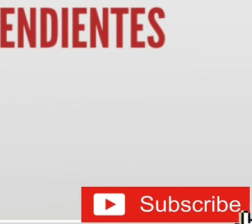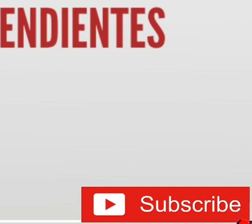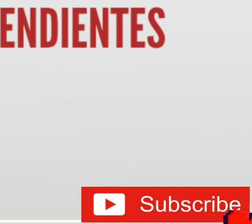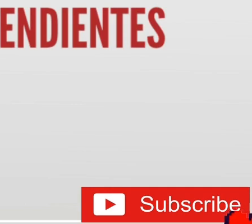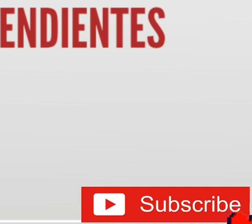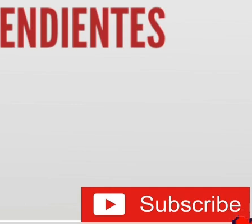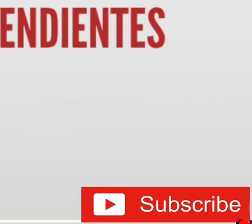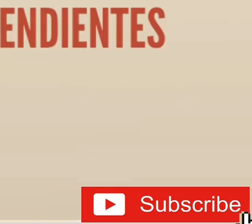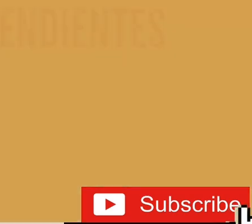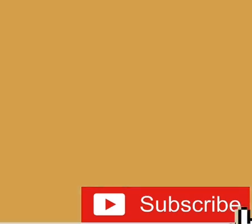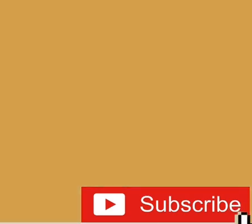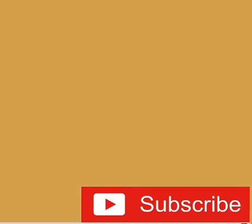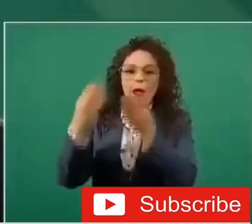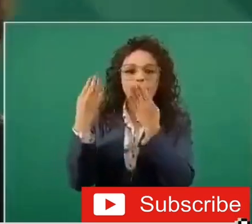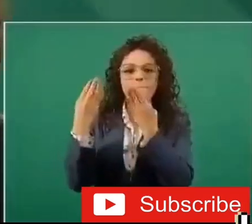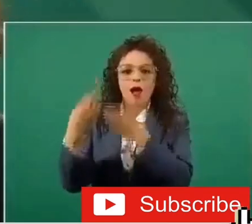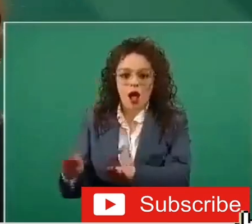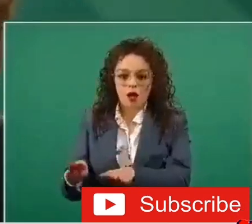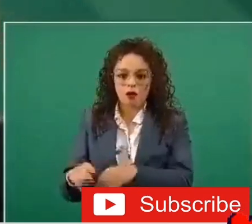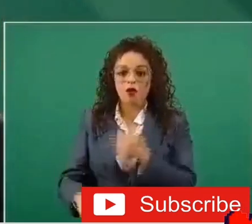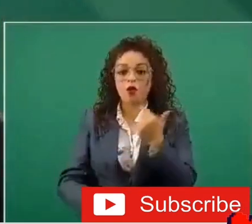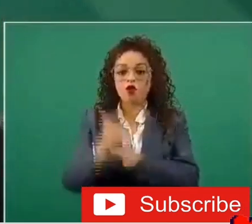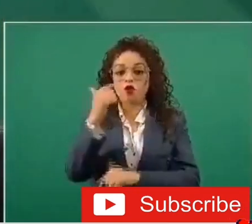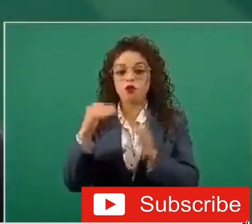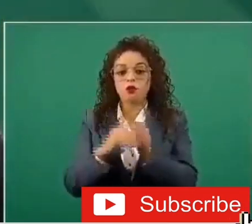el Futuro, que es